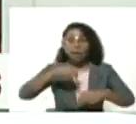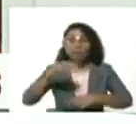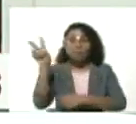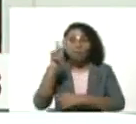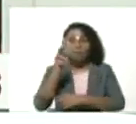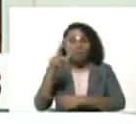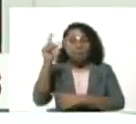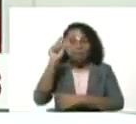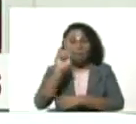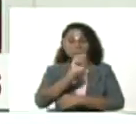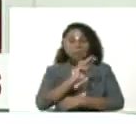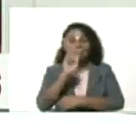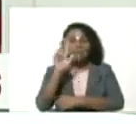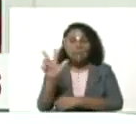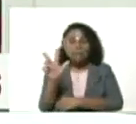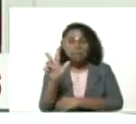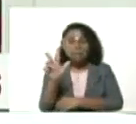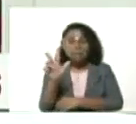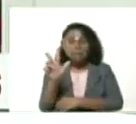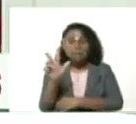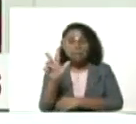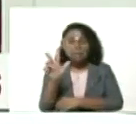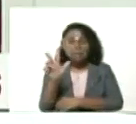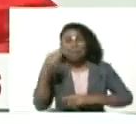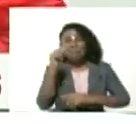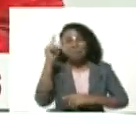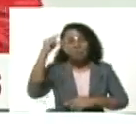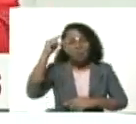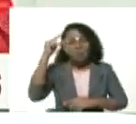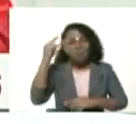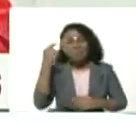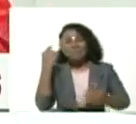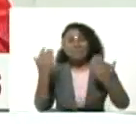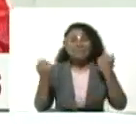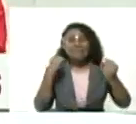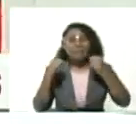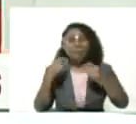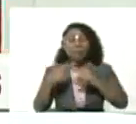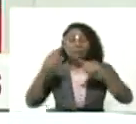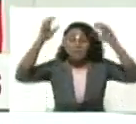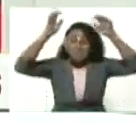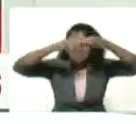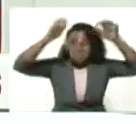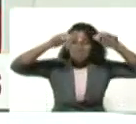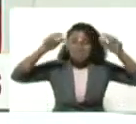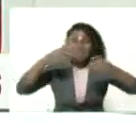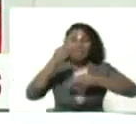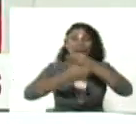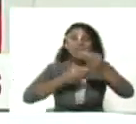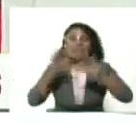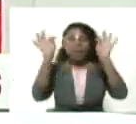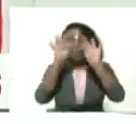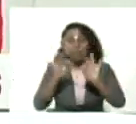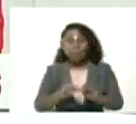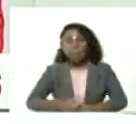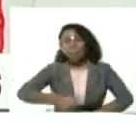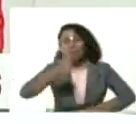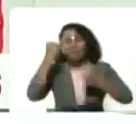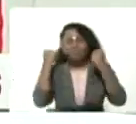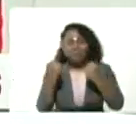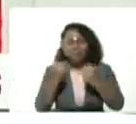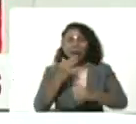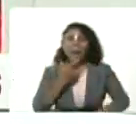día 23 pasado de precipitación, pero cuando llueve se hace de manera más intensa. Por